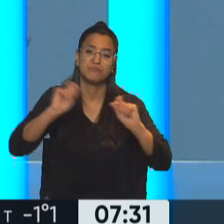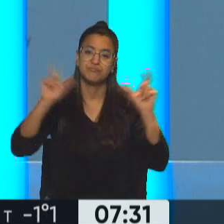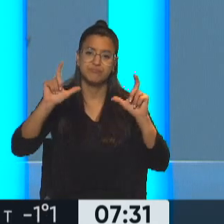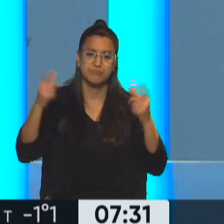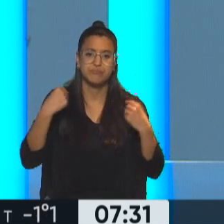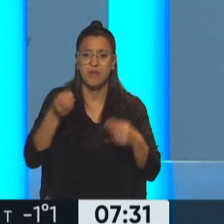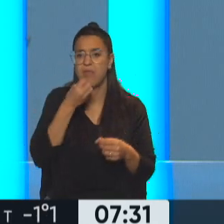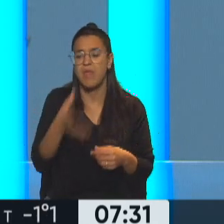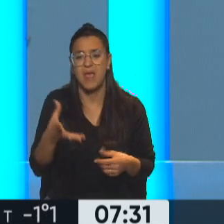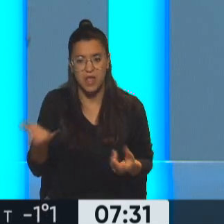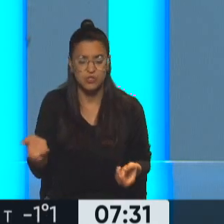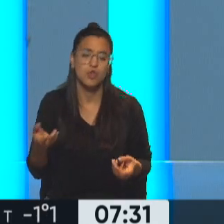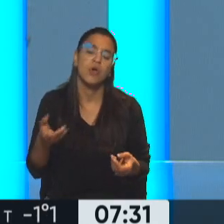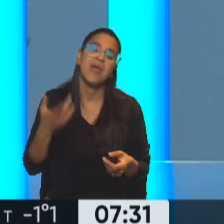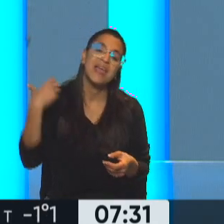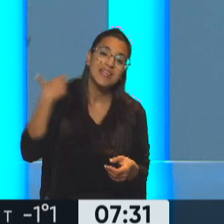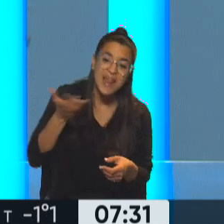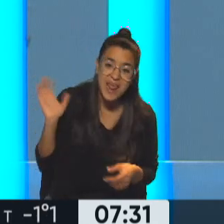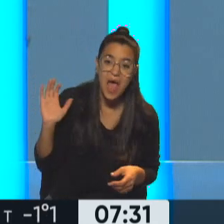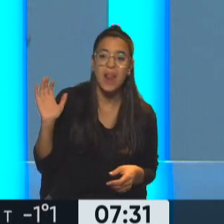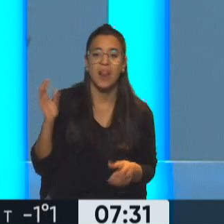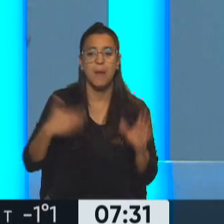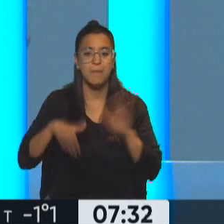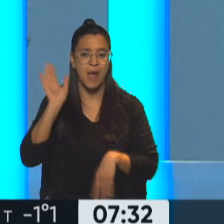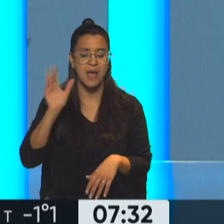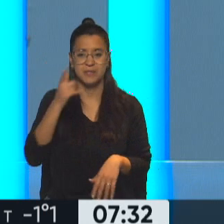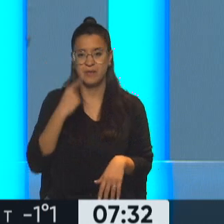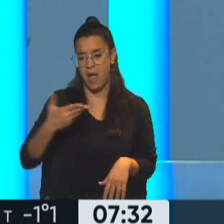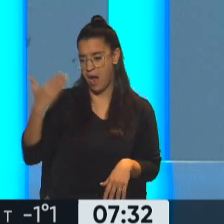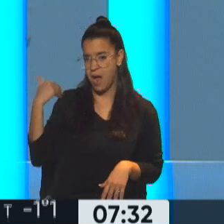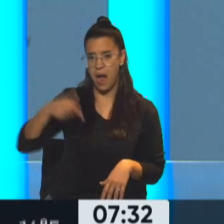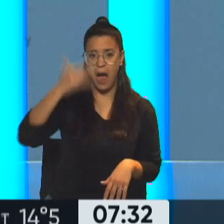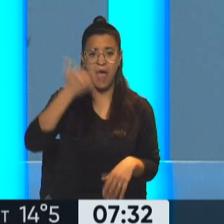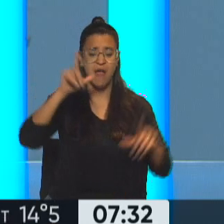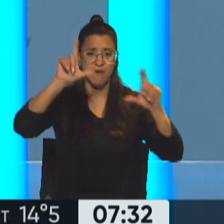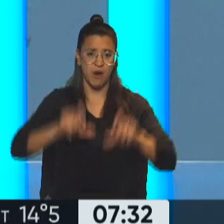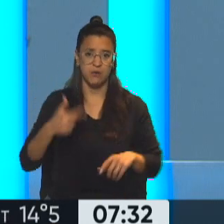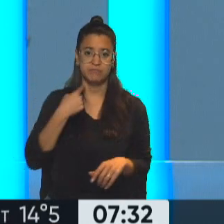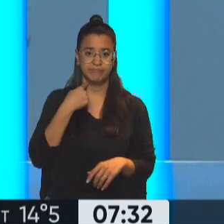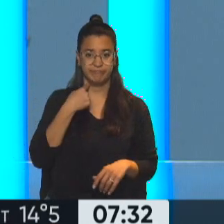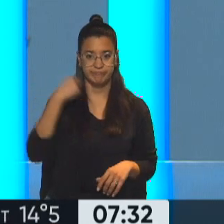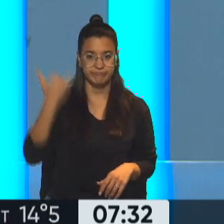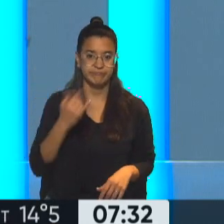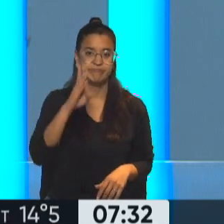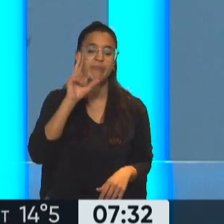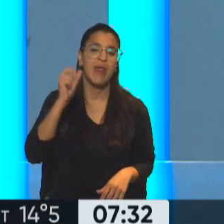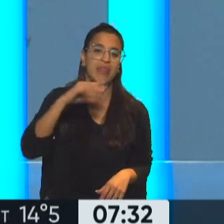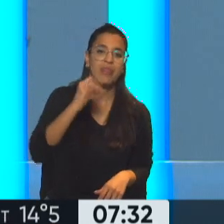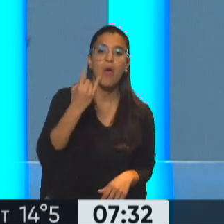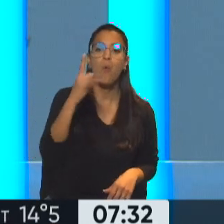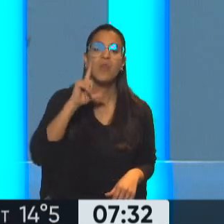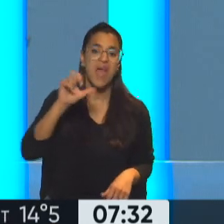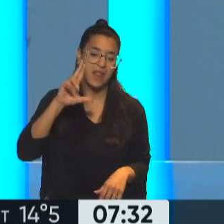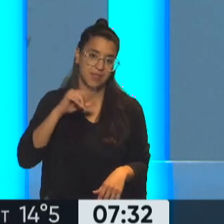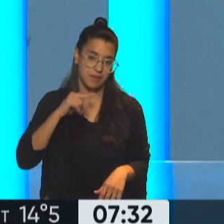prestar declaración. Por lo general, y mucho más en un día como ayer, en el que aparecieron fotos que la comprometen a Brenda Uliarte y la